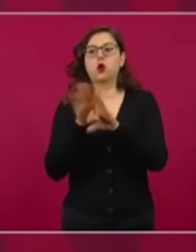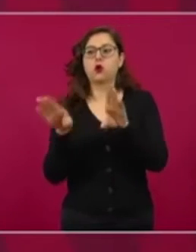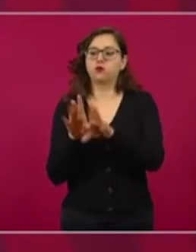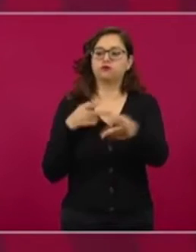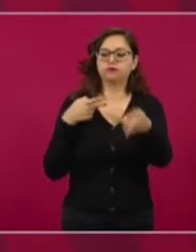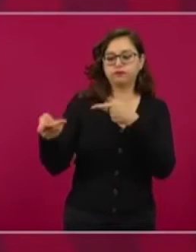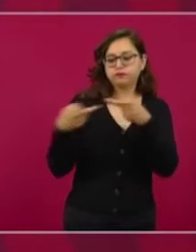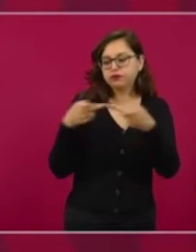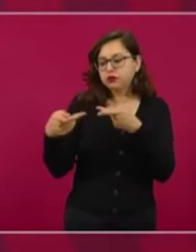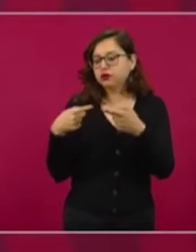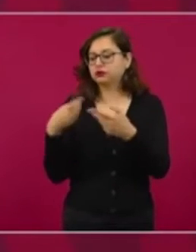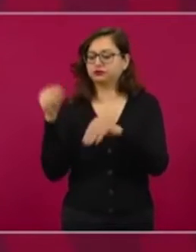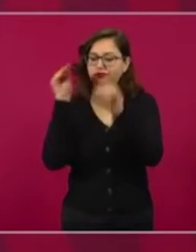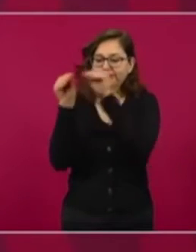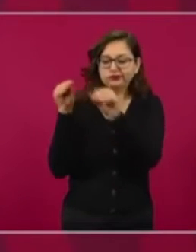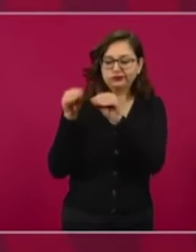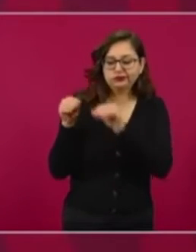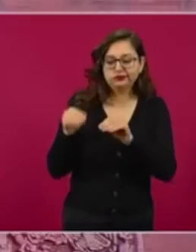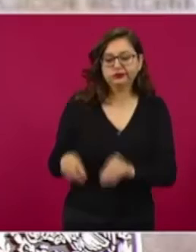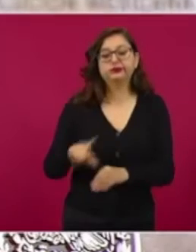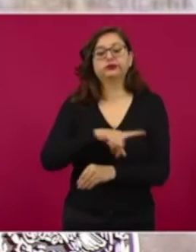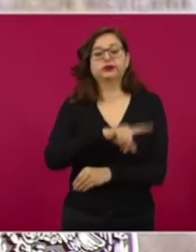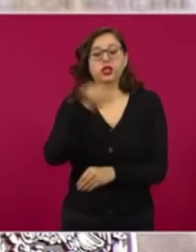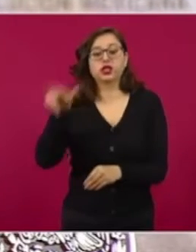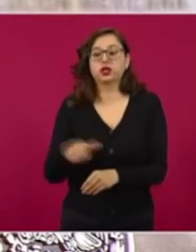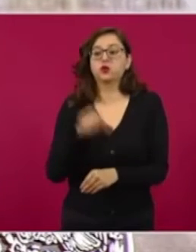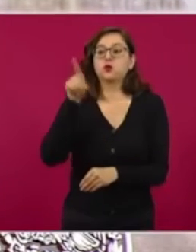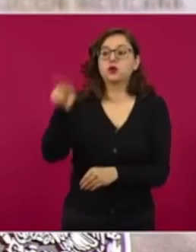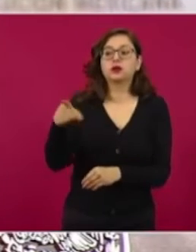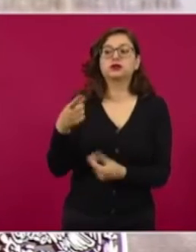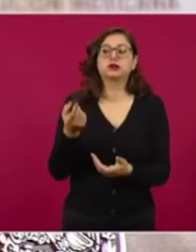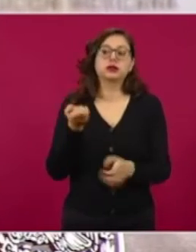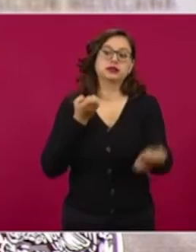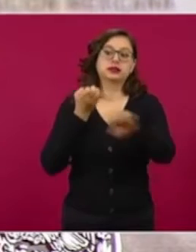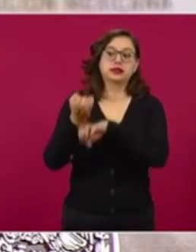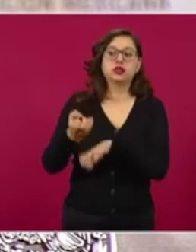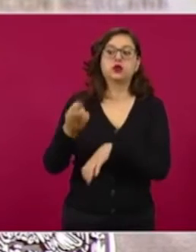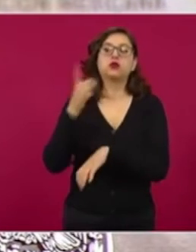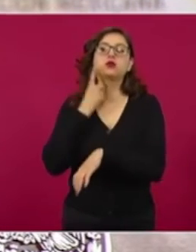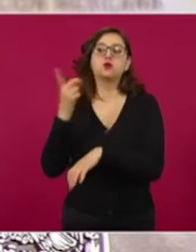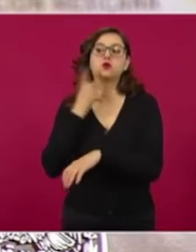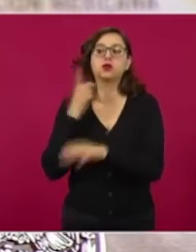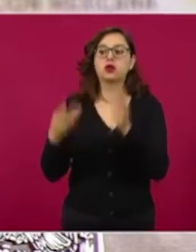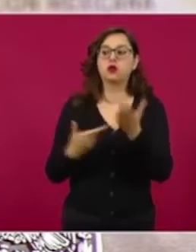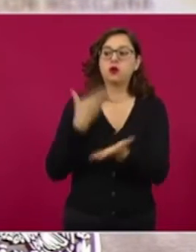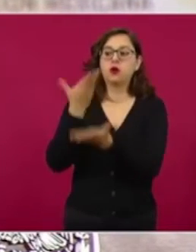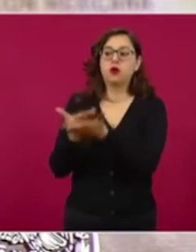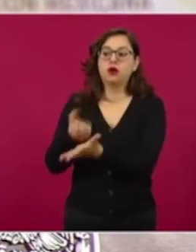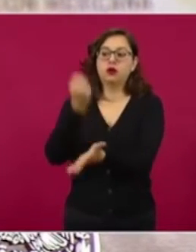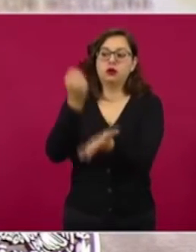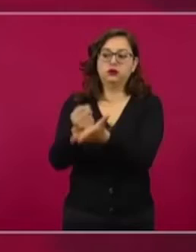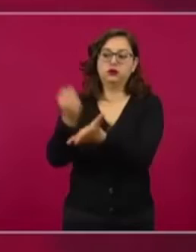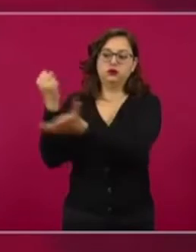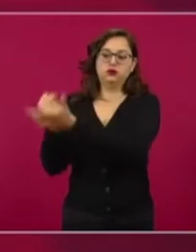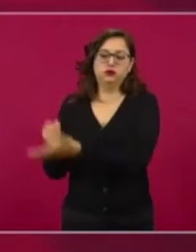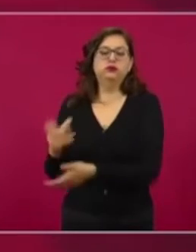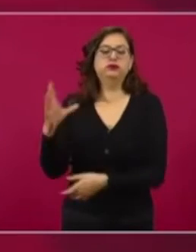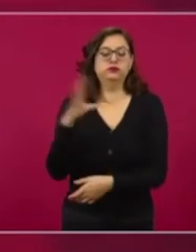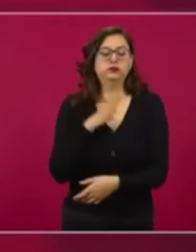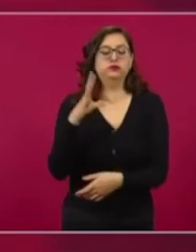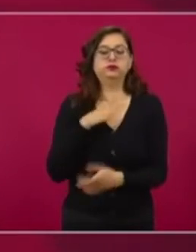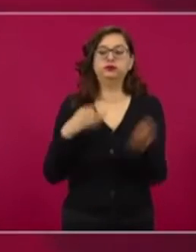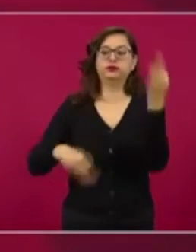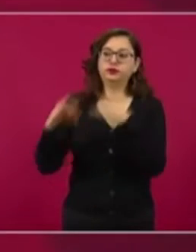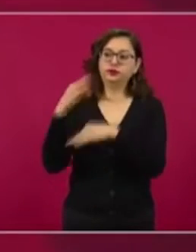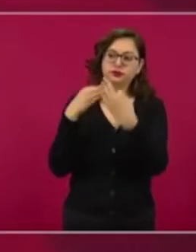aprobados por las legislaturas locales en todos los estados. Es más, ya suscribimos